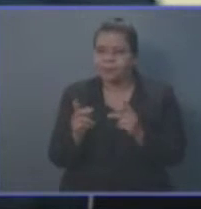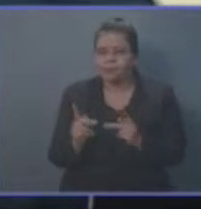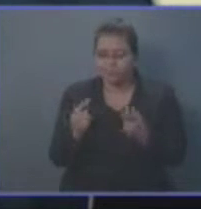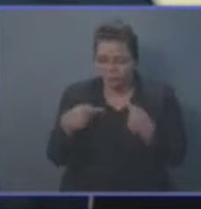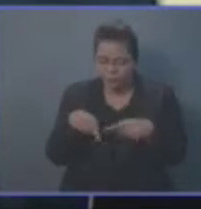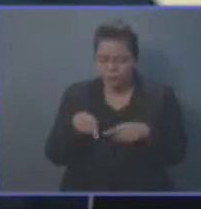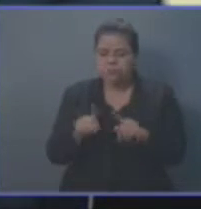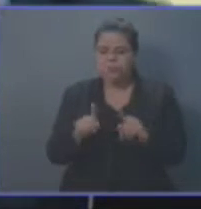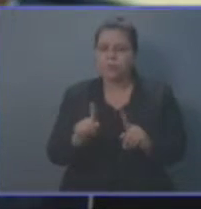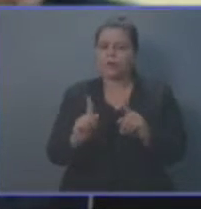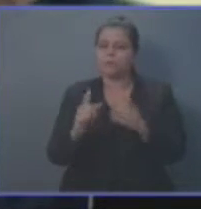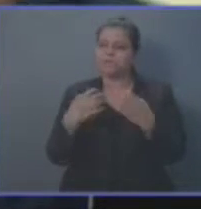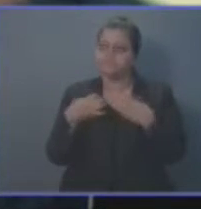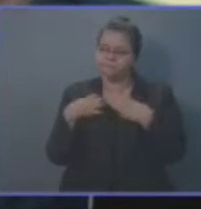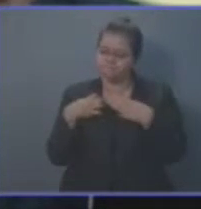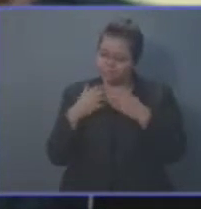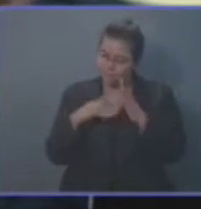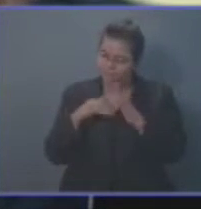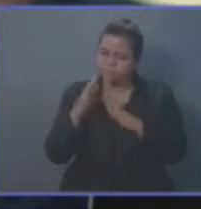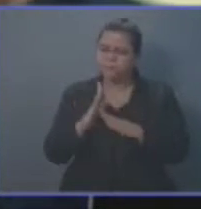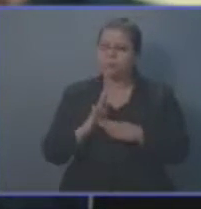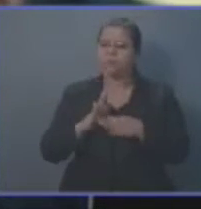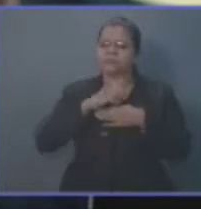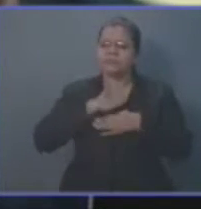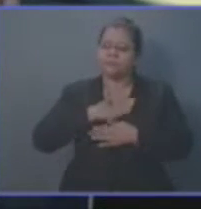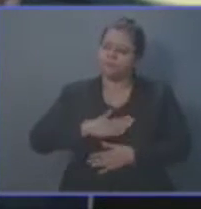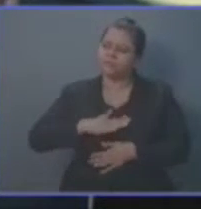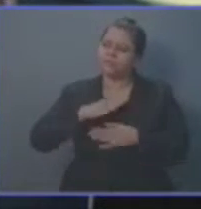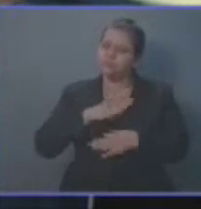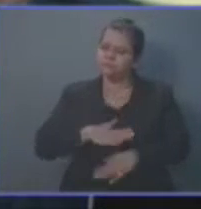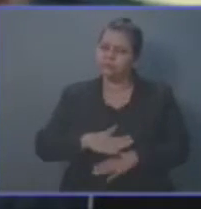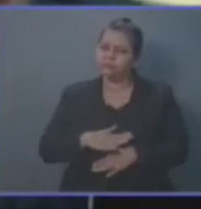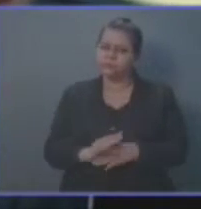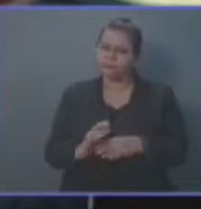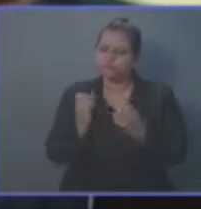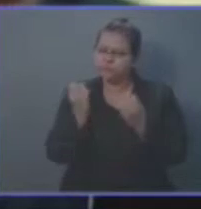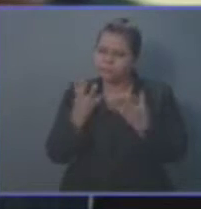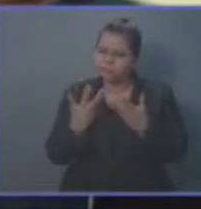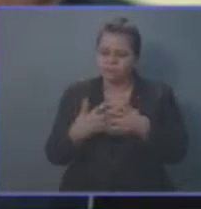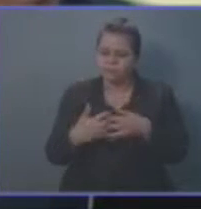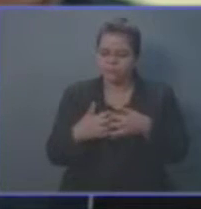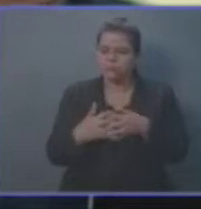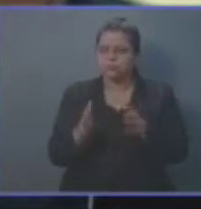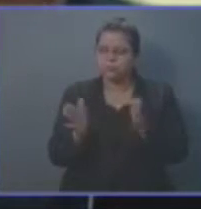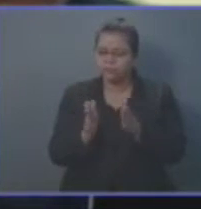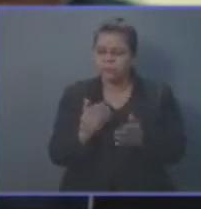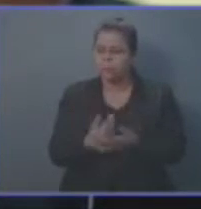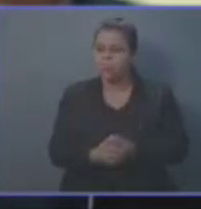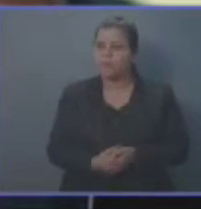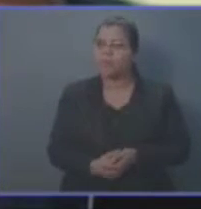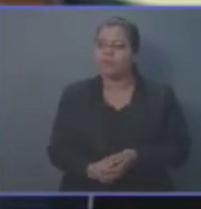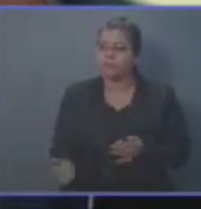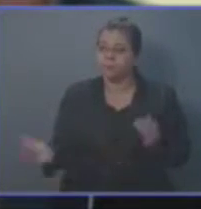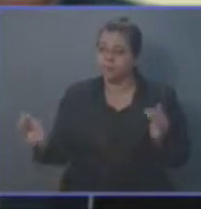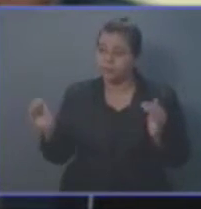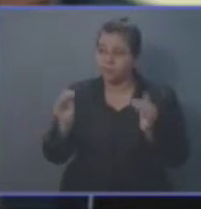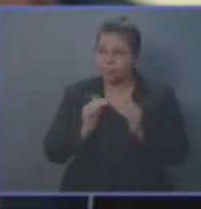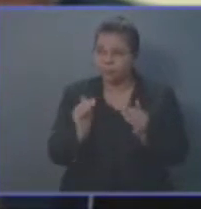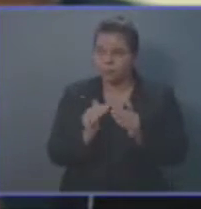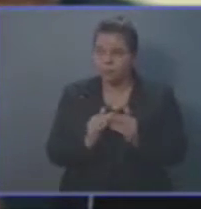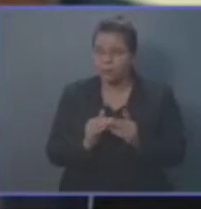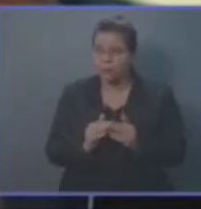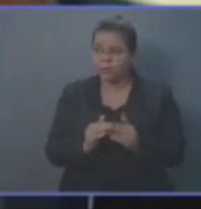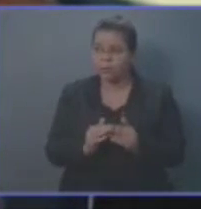sobrevivir con un poco más de tranquilidad a muchas de las pequeñas y medianas empresas, sino que al mismo